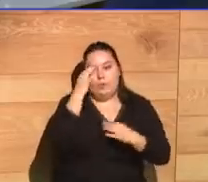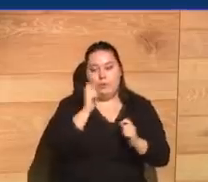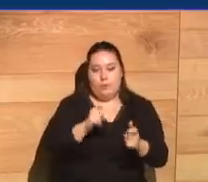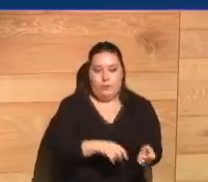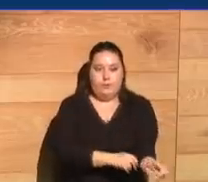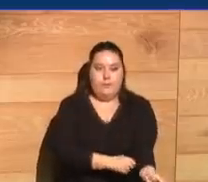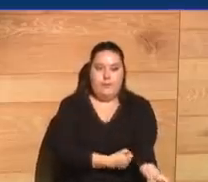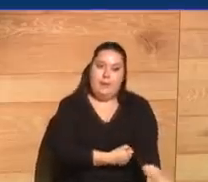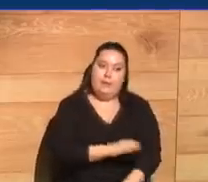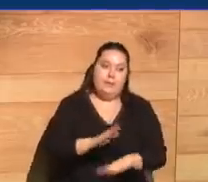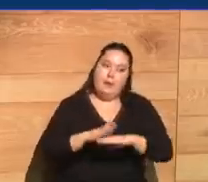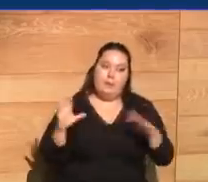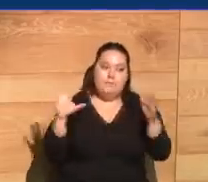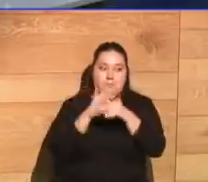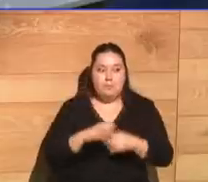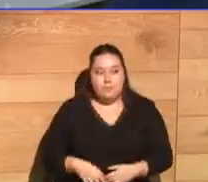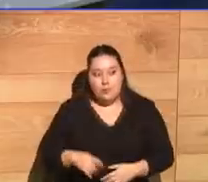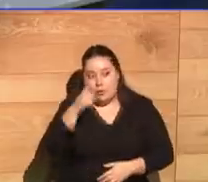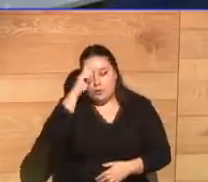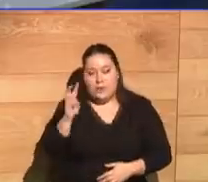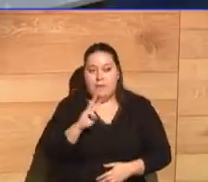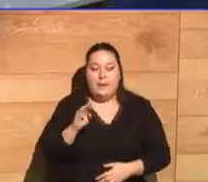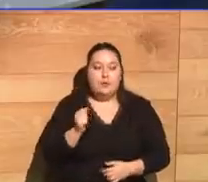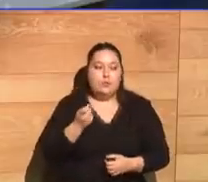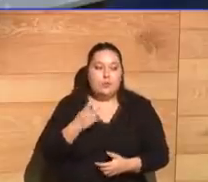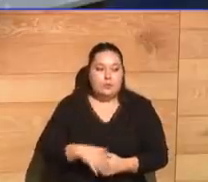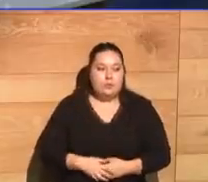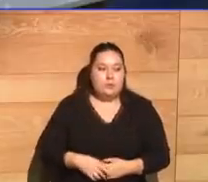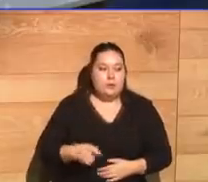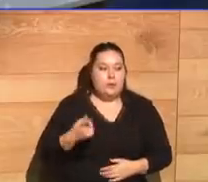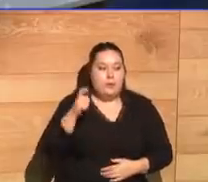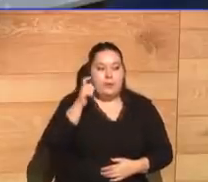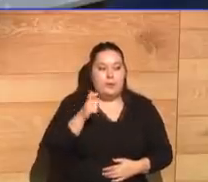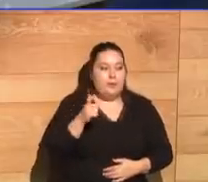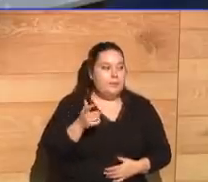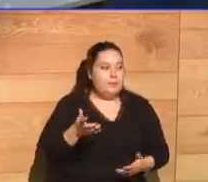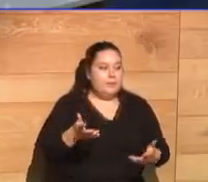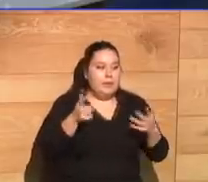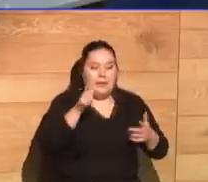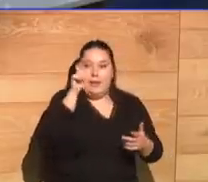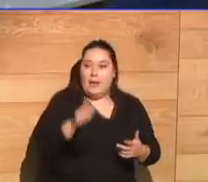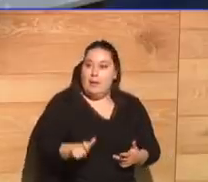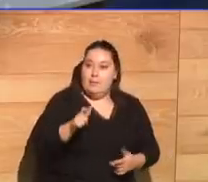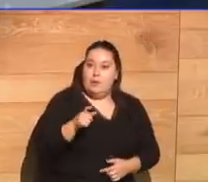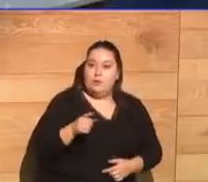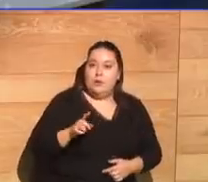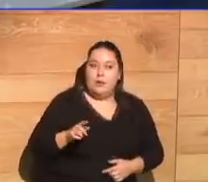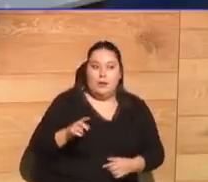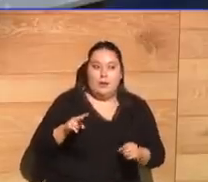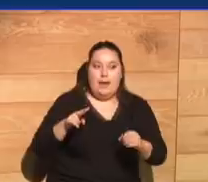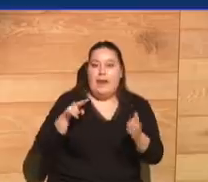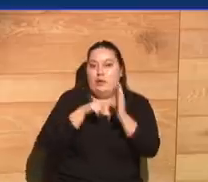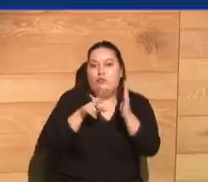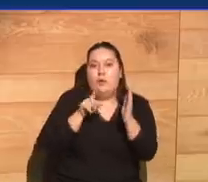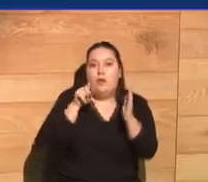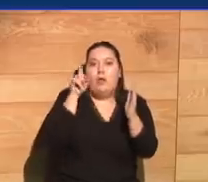poder relacionarlo con esto, ya que no sé cuántos vatios tenía... Es que me encanta ese señor con el dedo así puesto en el interruptor diciendo ¡ay, wow!